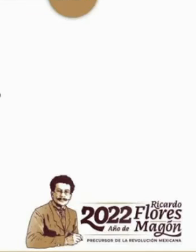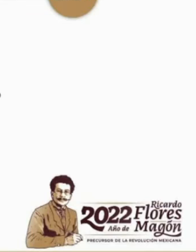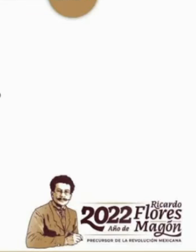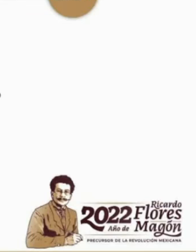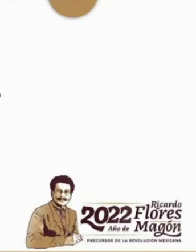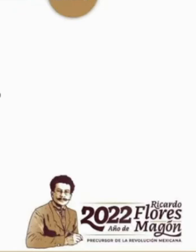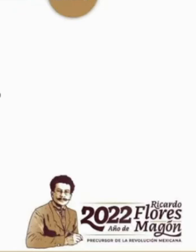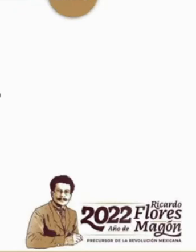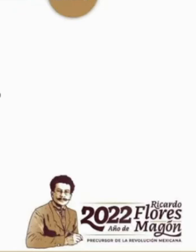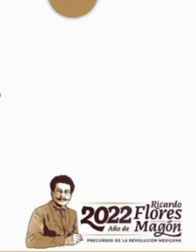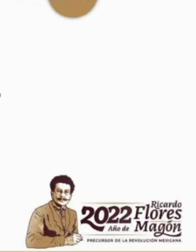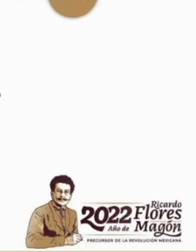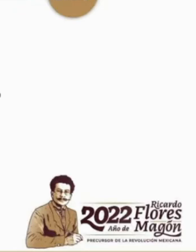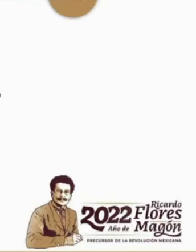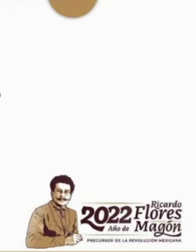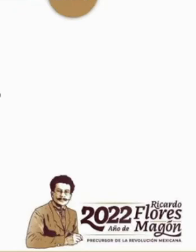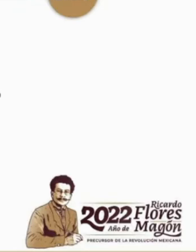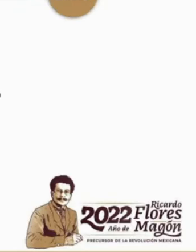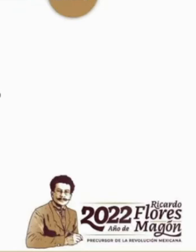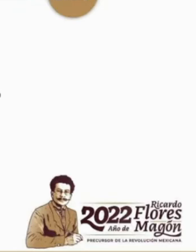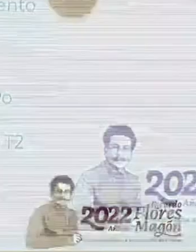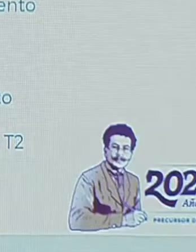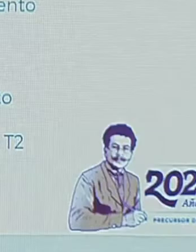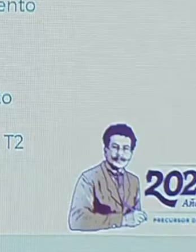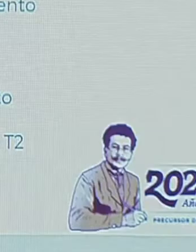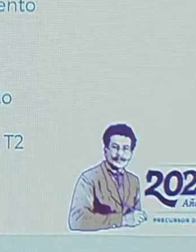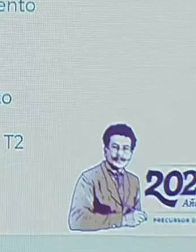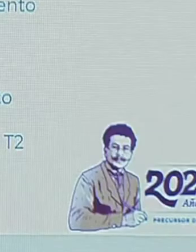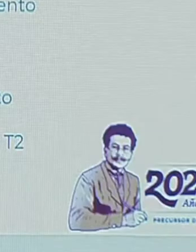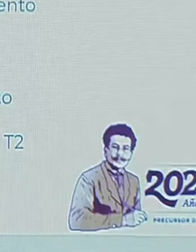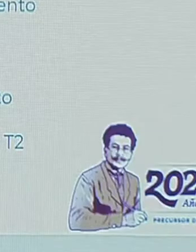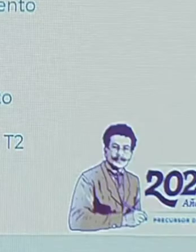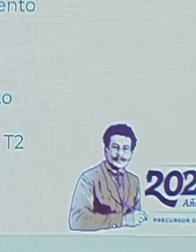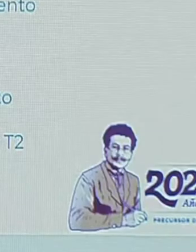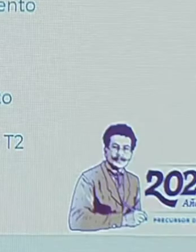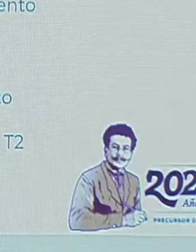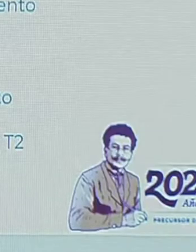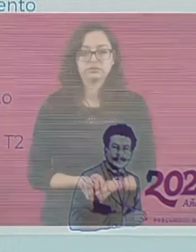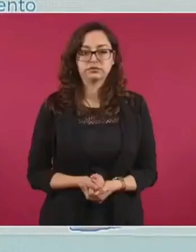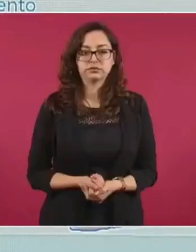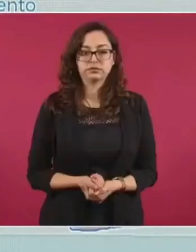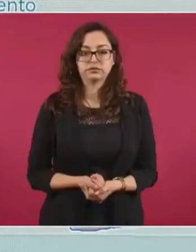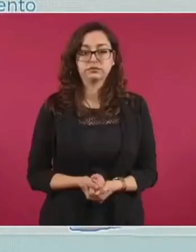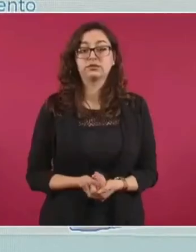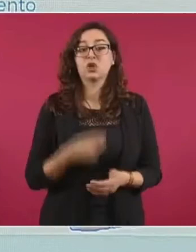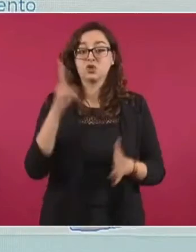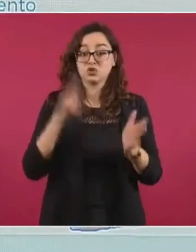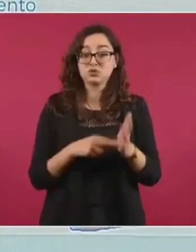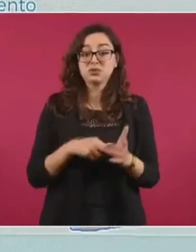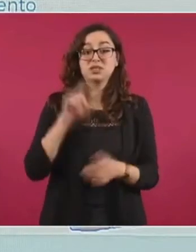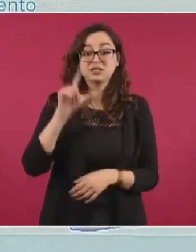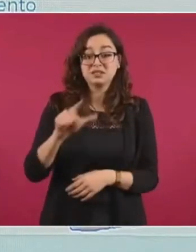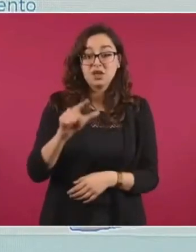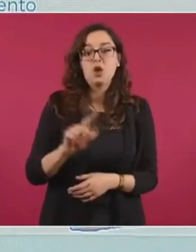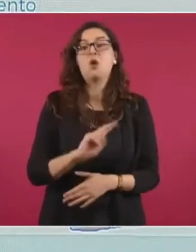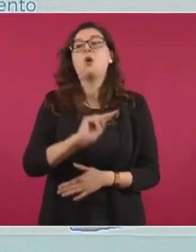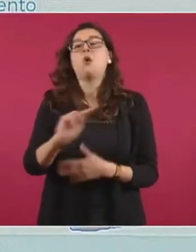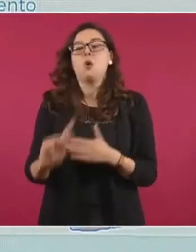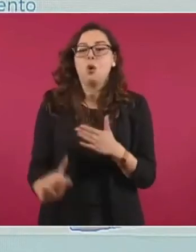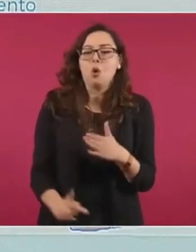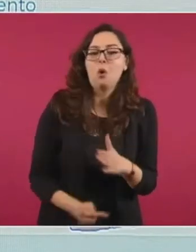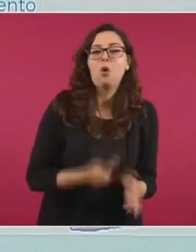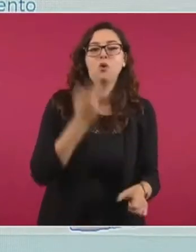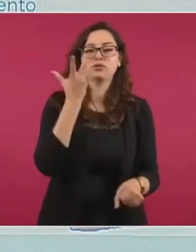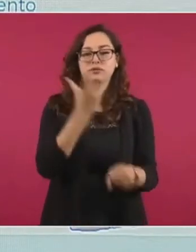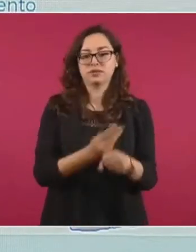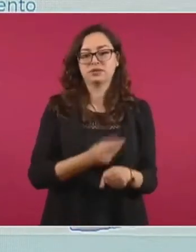165.9 millones de pesos de trabajos emergentes del drenaje perimetral que tuvo que ser rehabilitado completamente. Después